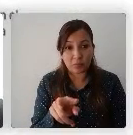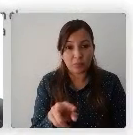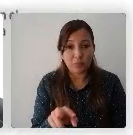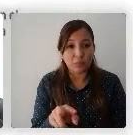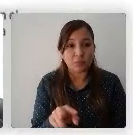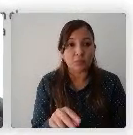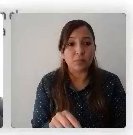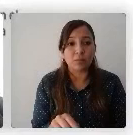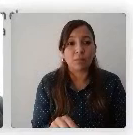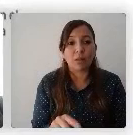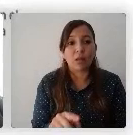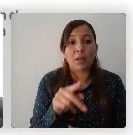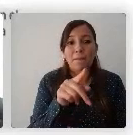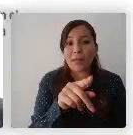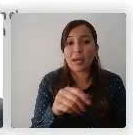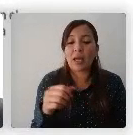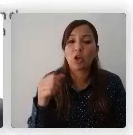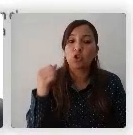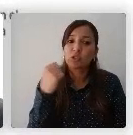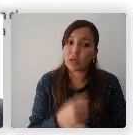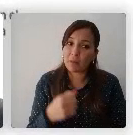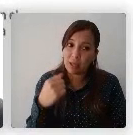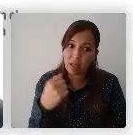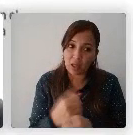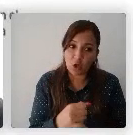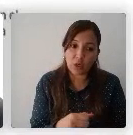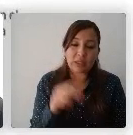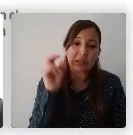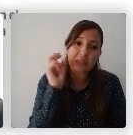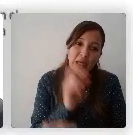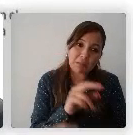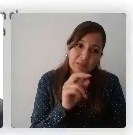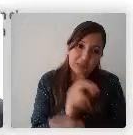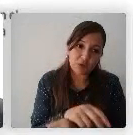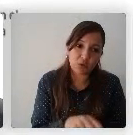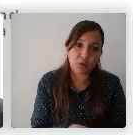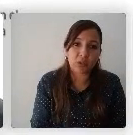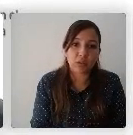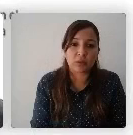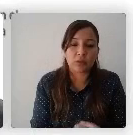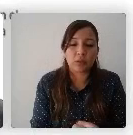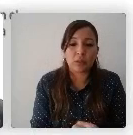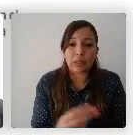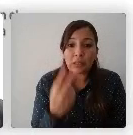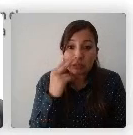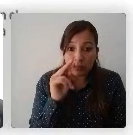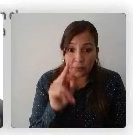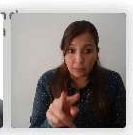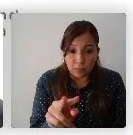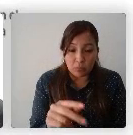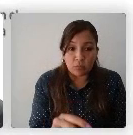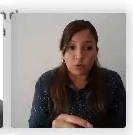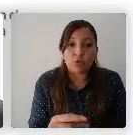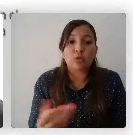del destino al lago Titicaca. Y bueno, hemos hecho una mirada rápida de algunas de las ofertas que tenemos a nivel de